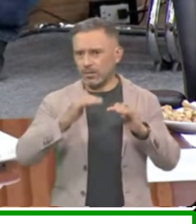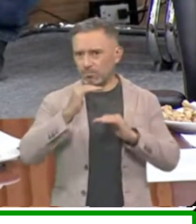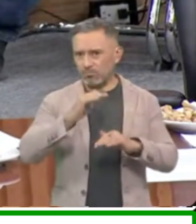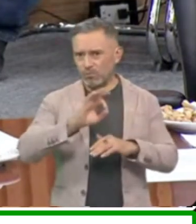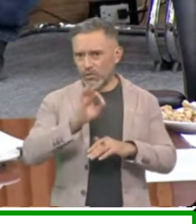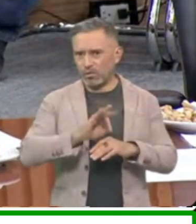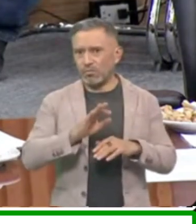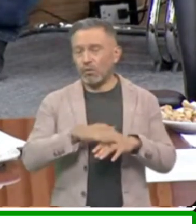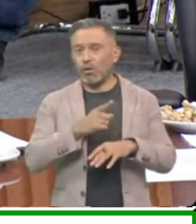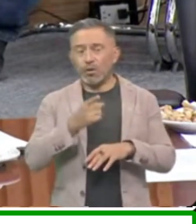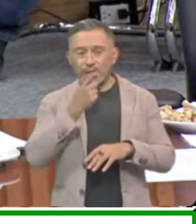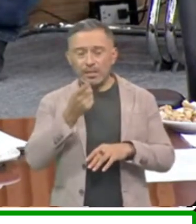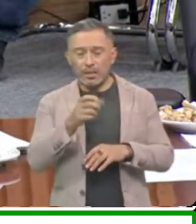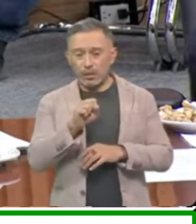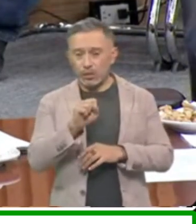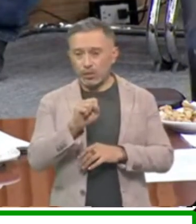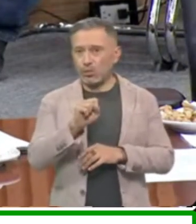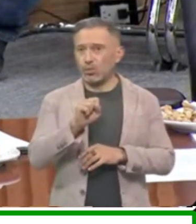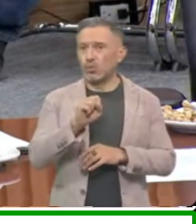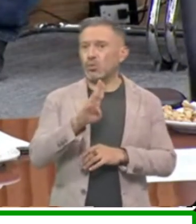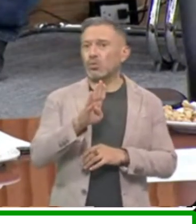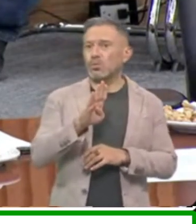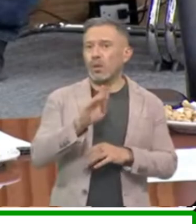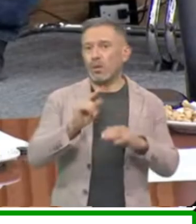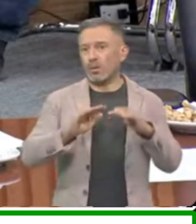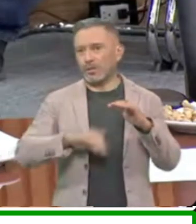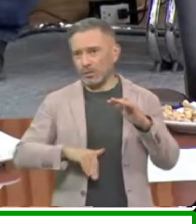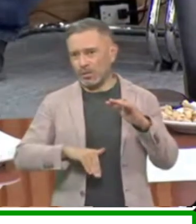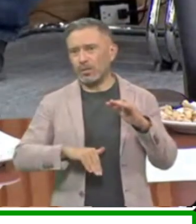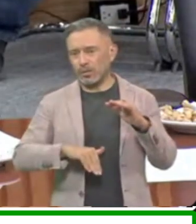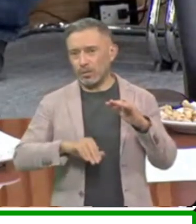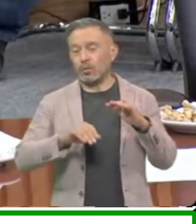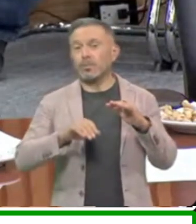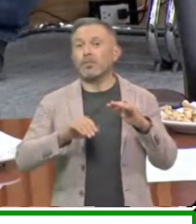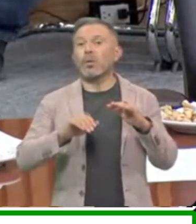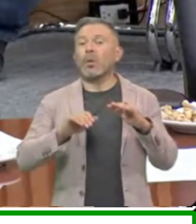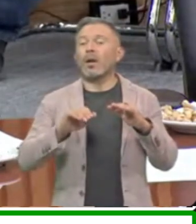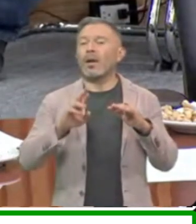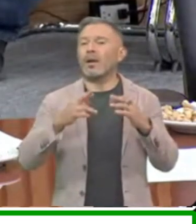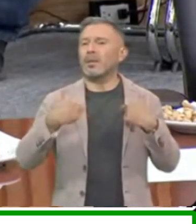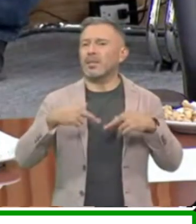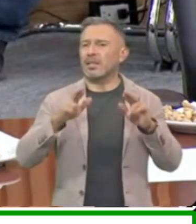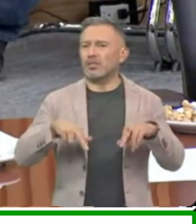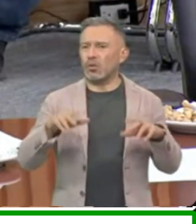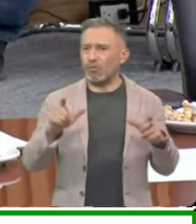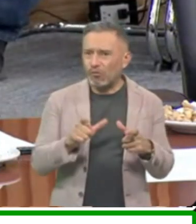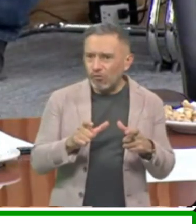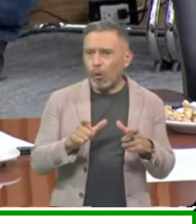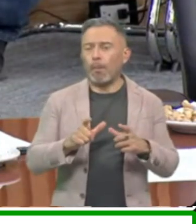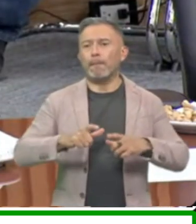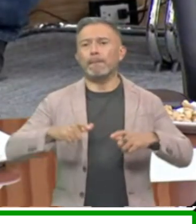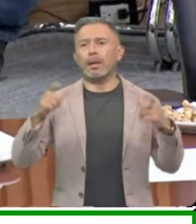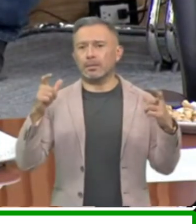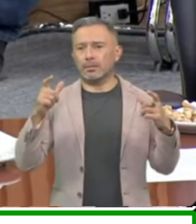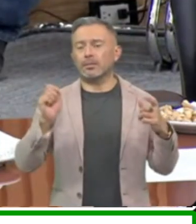de la subrepresentación en el caso de los partidos políticos.